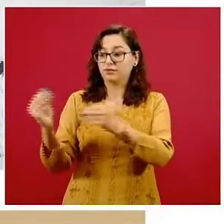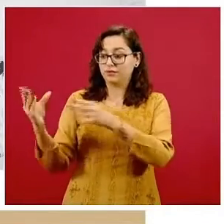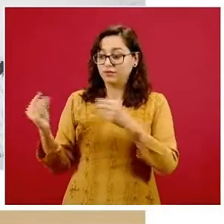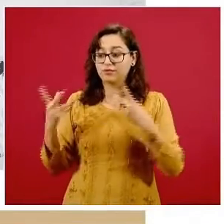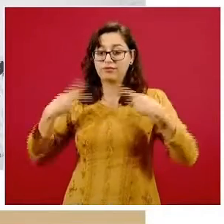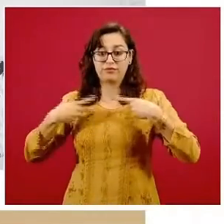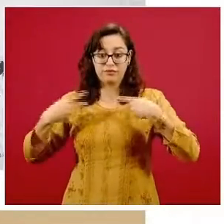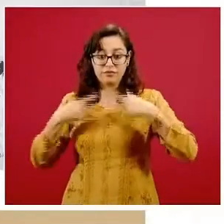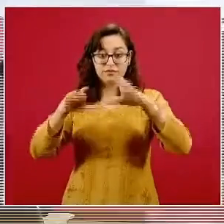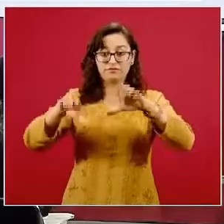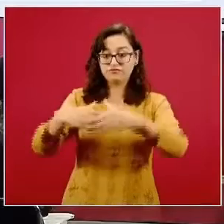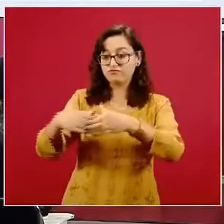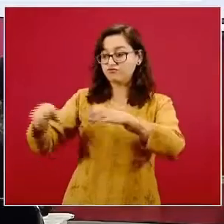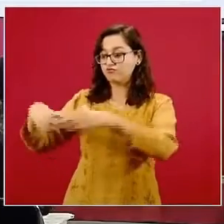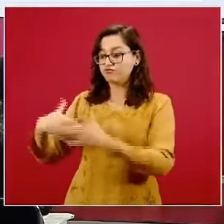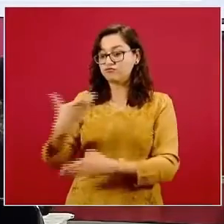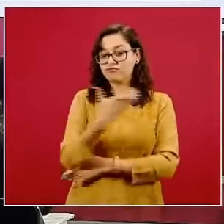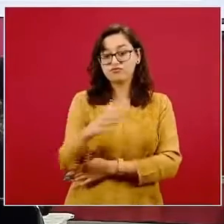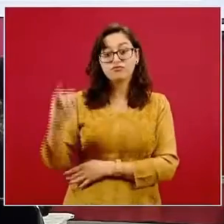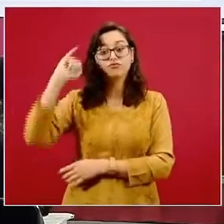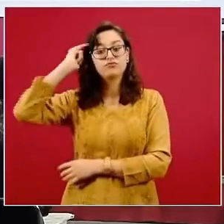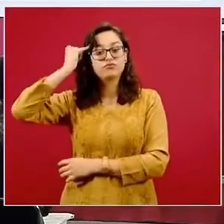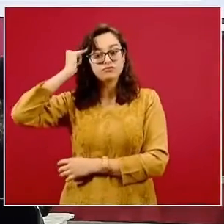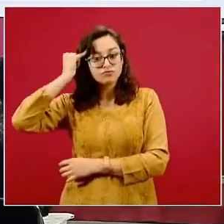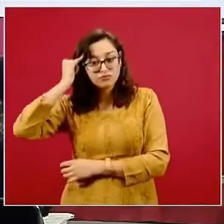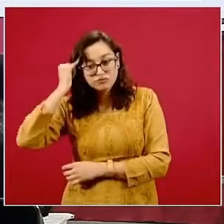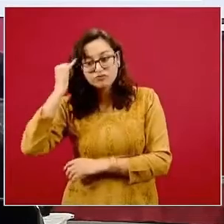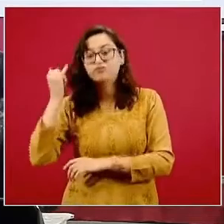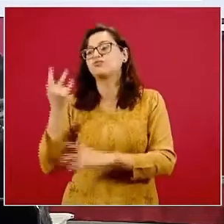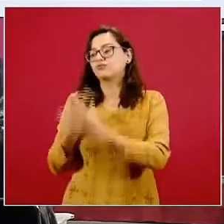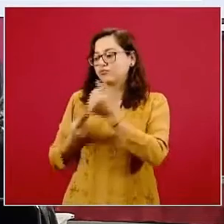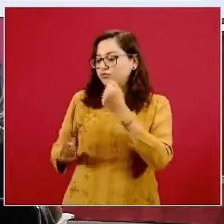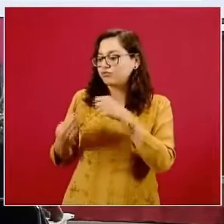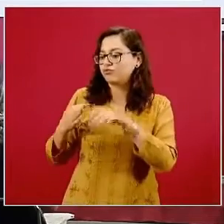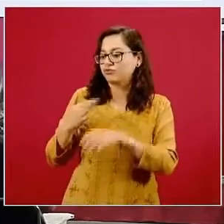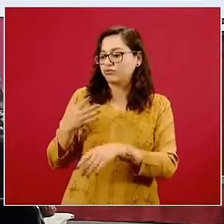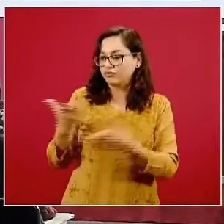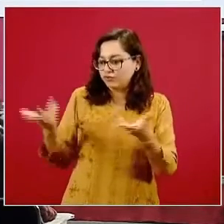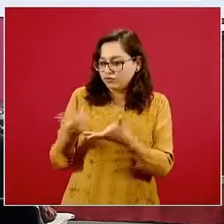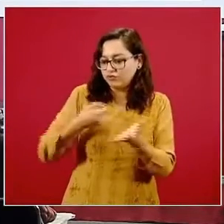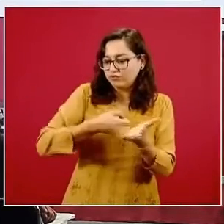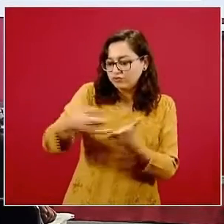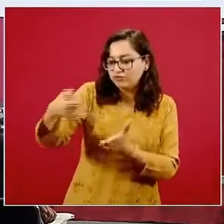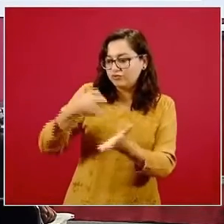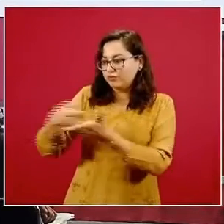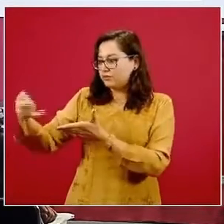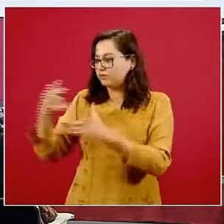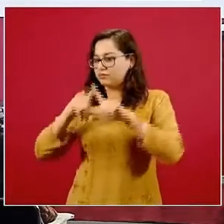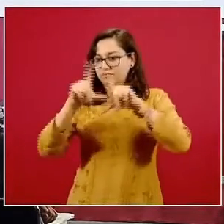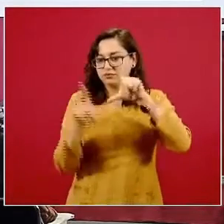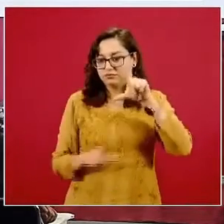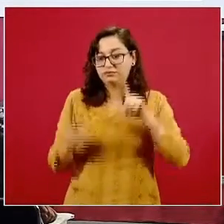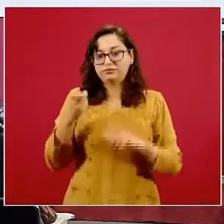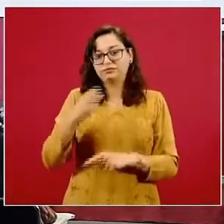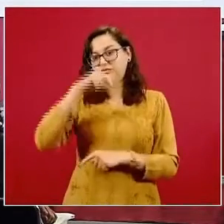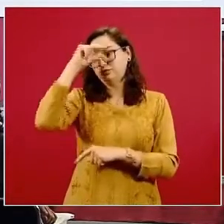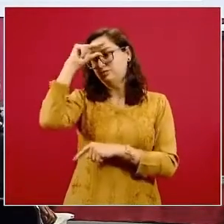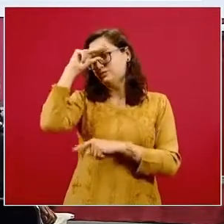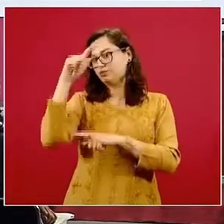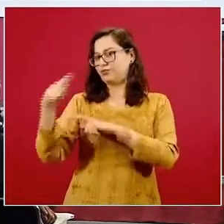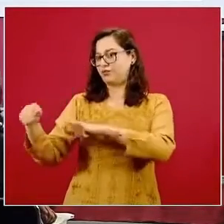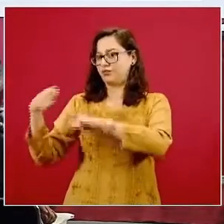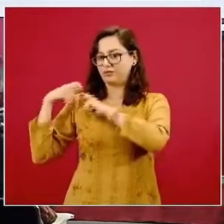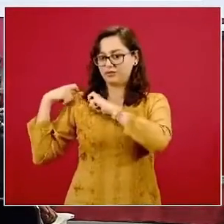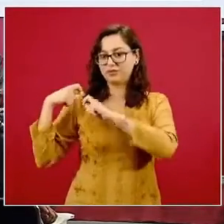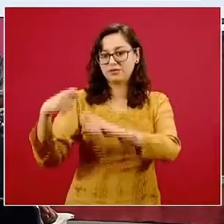de comunidades campesinas, indígenas y mestizas en todo el territorio nacional. Es el resultado de una sabiduría heredada a lo largo